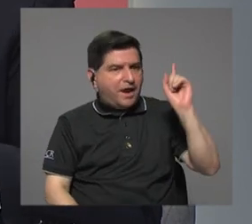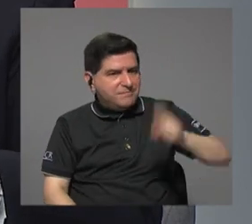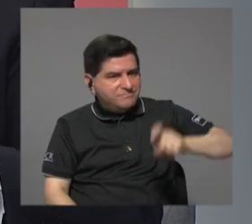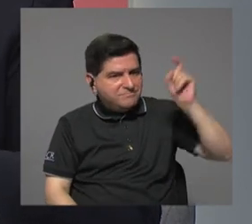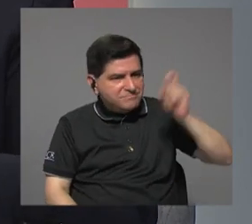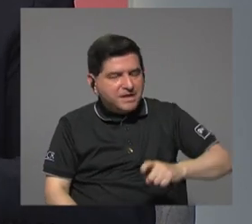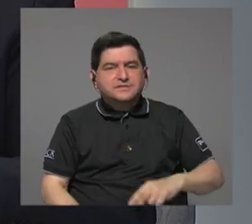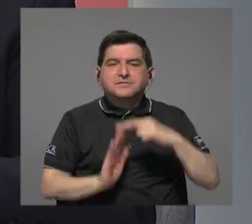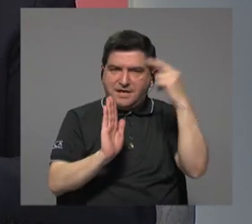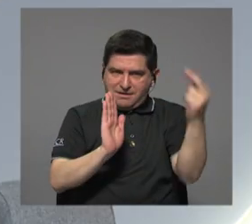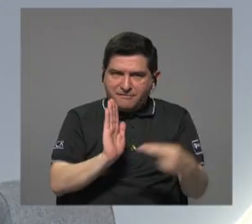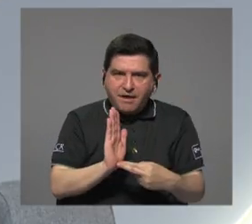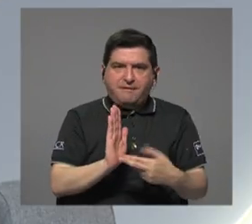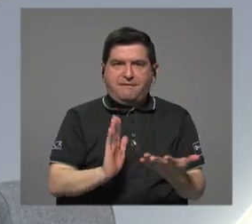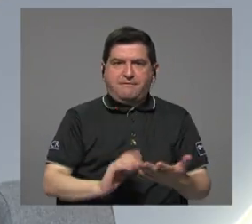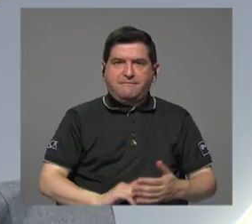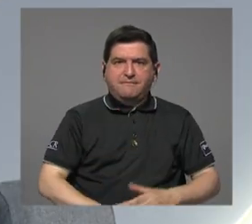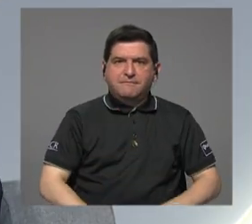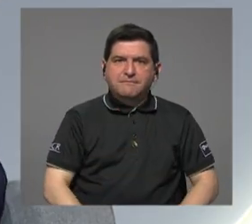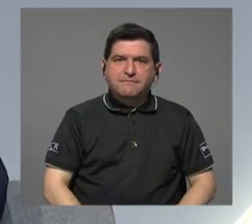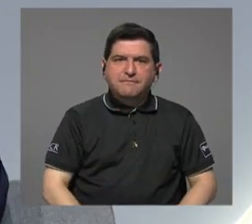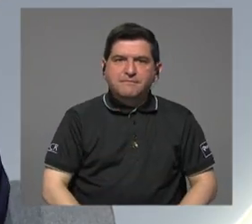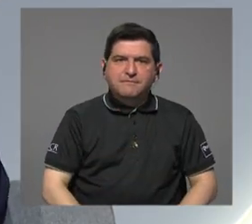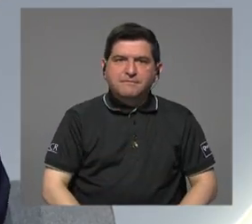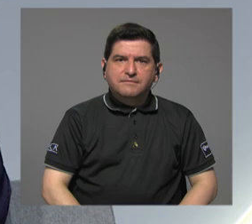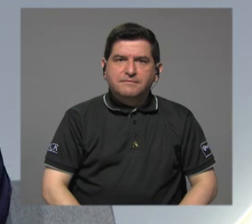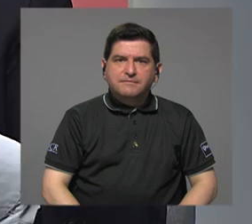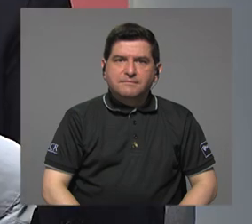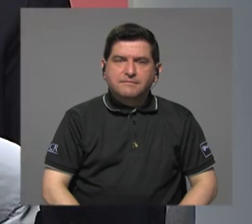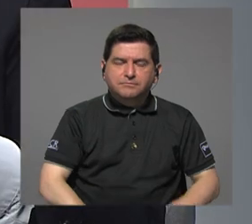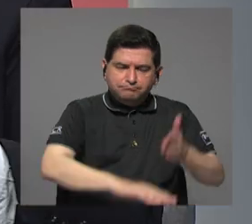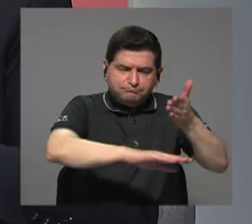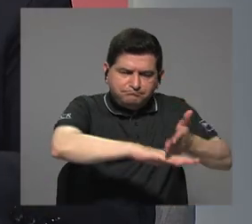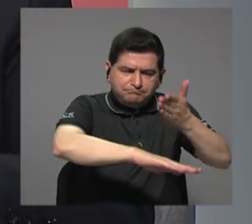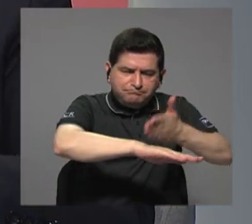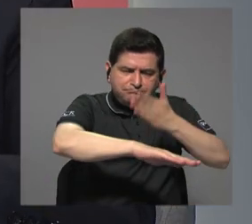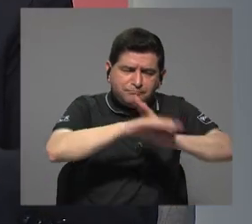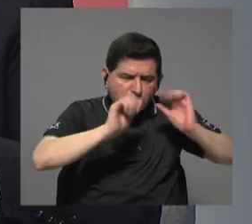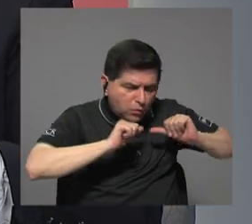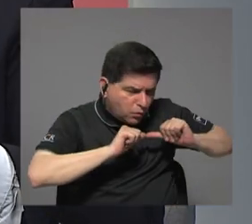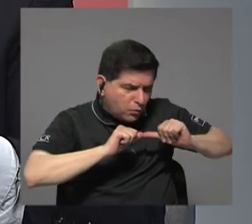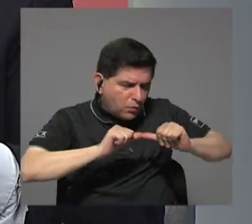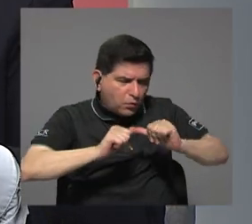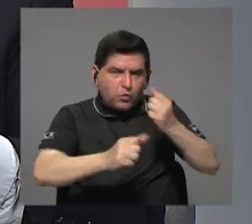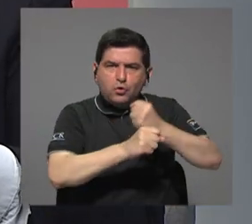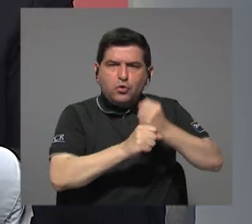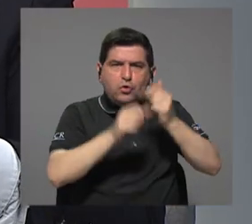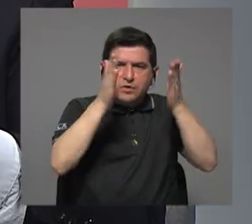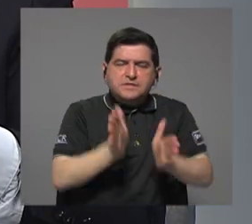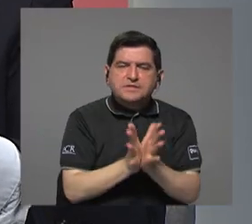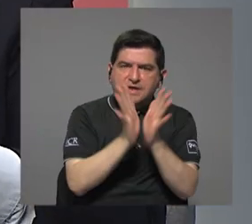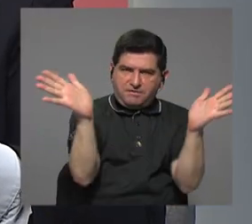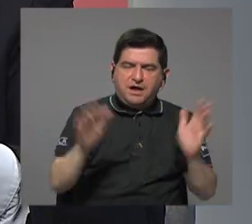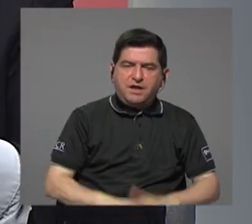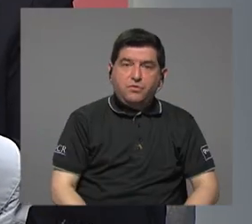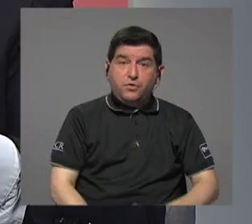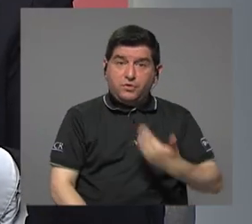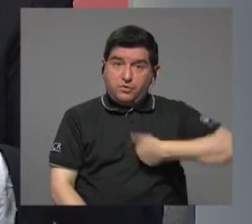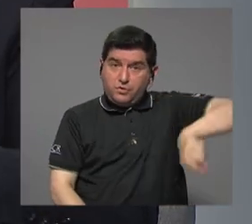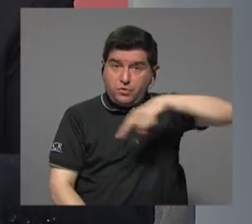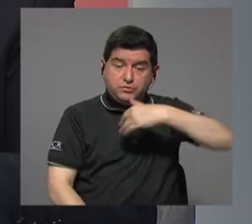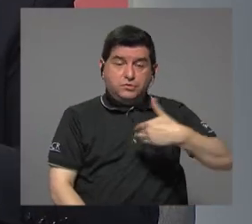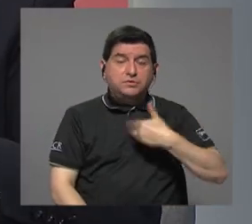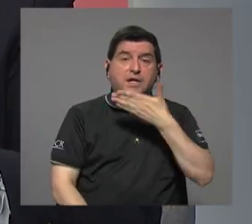ser una regla y el mejoramiento continuo de los empleados públicos para que tengamos